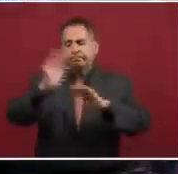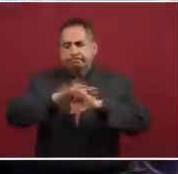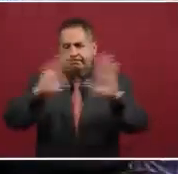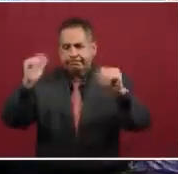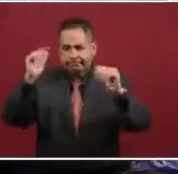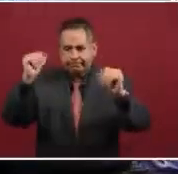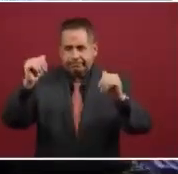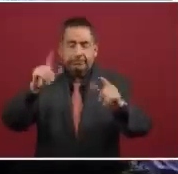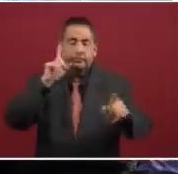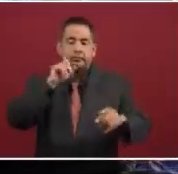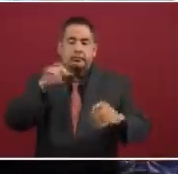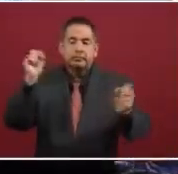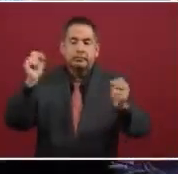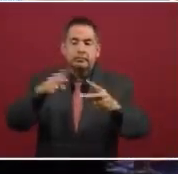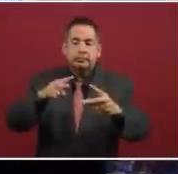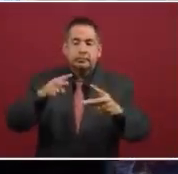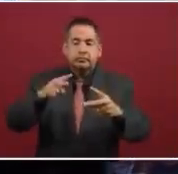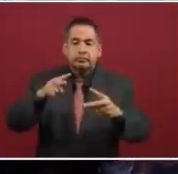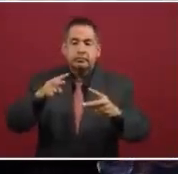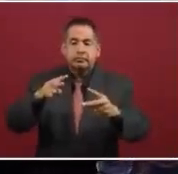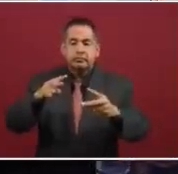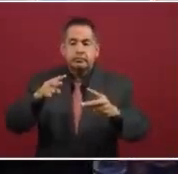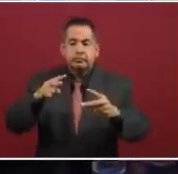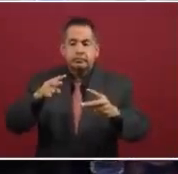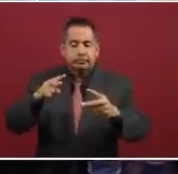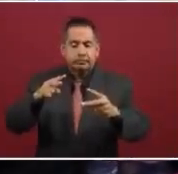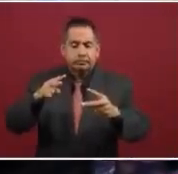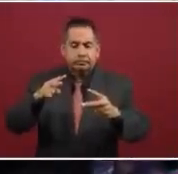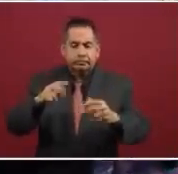gracias. Mañana.